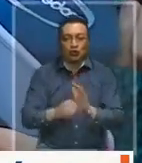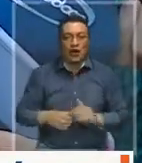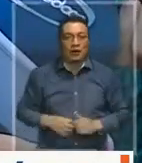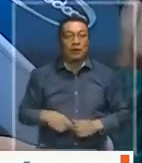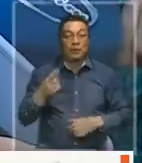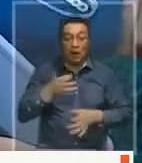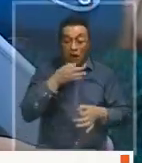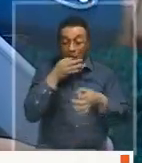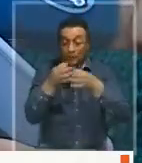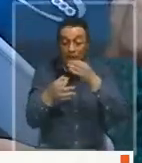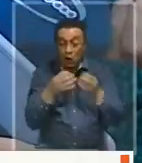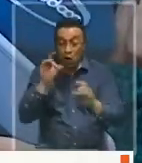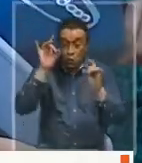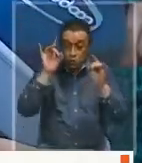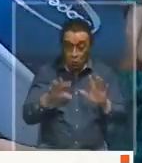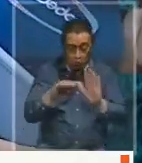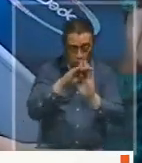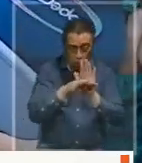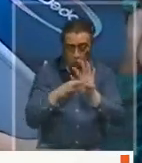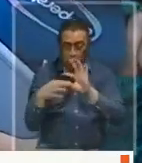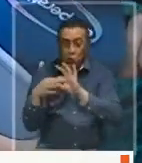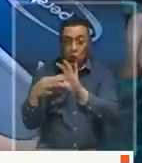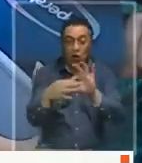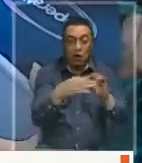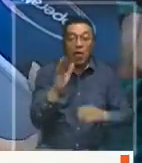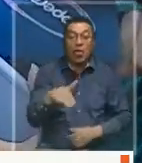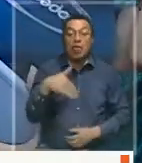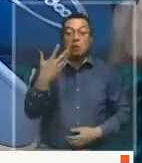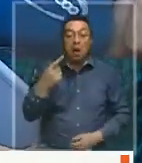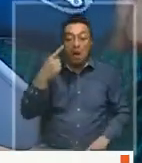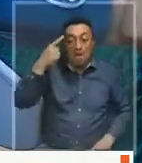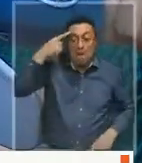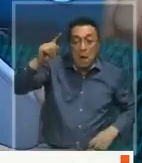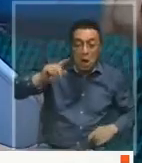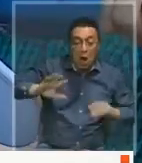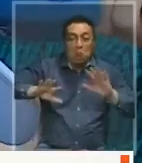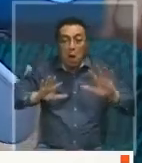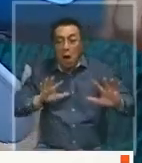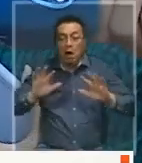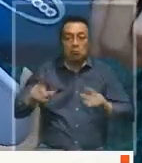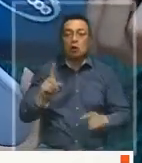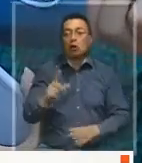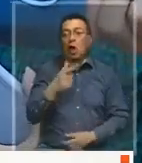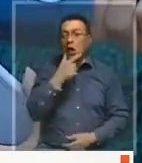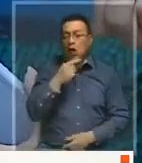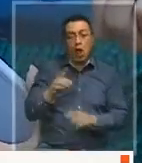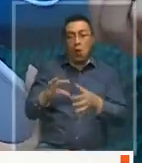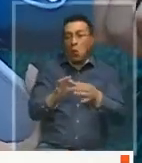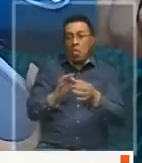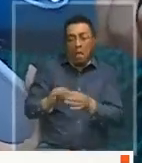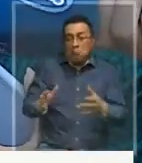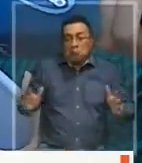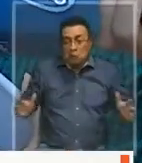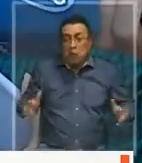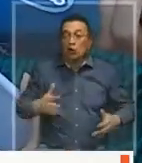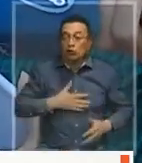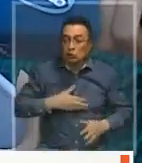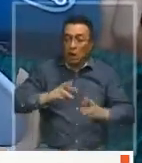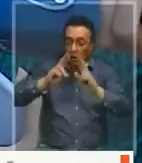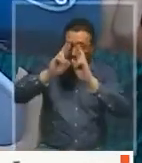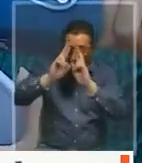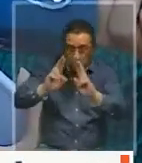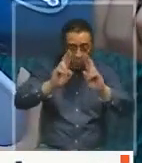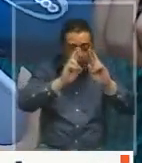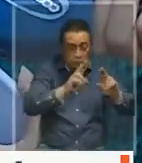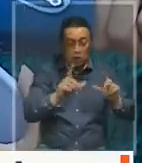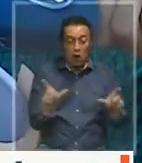hablando de una lista unitaria, pero después dice el pero, esto quiere decir que no está por la unidad. Entonces yo voy a ser respetuosa de lo que